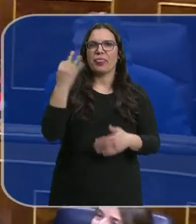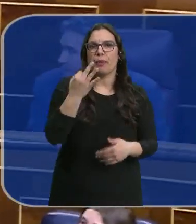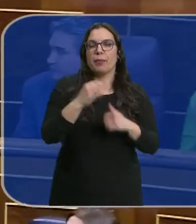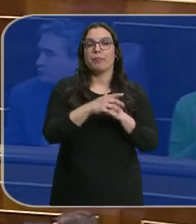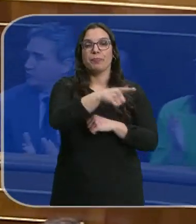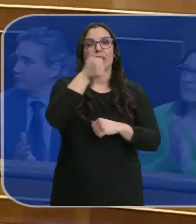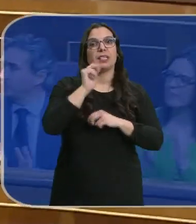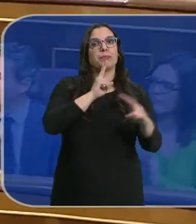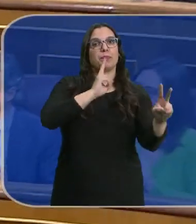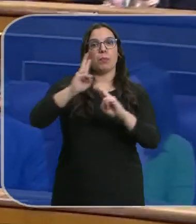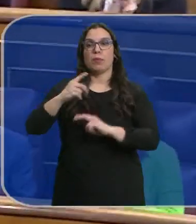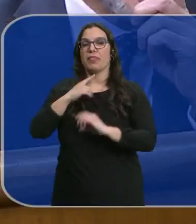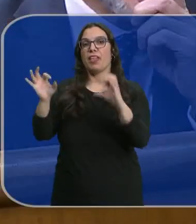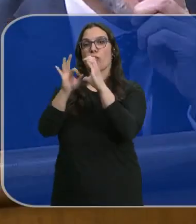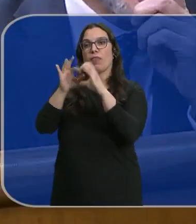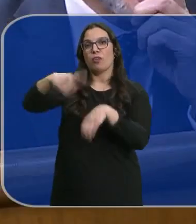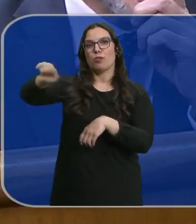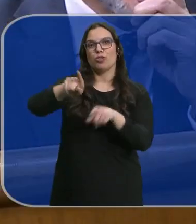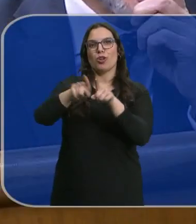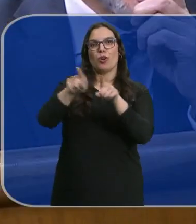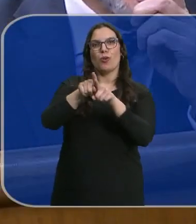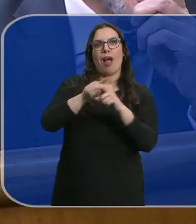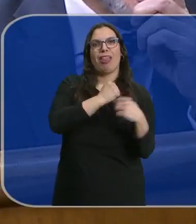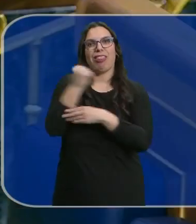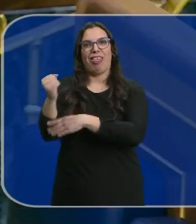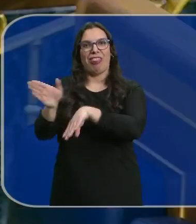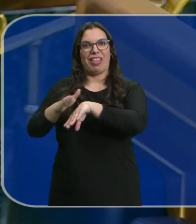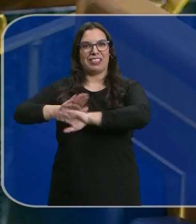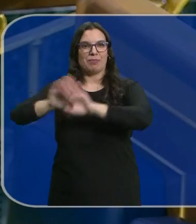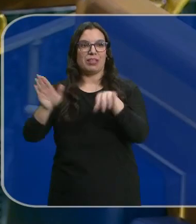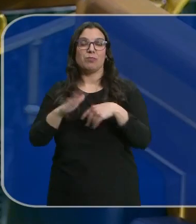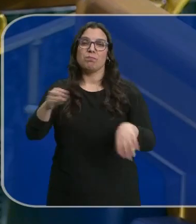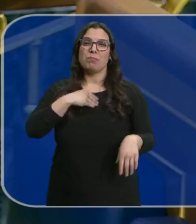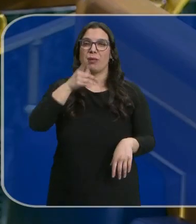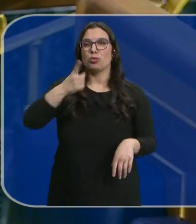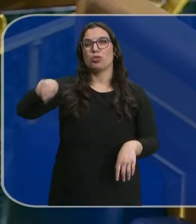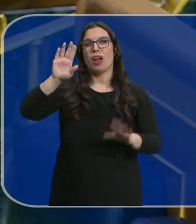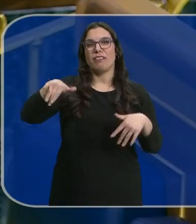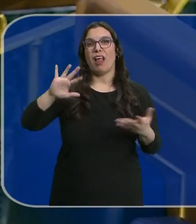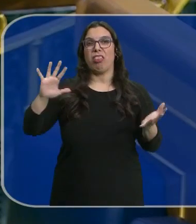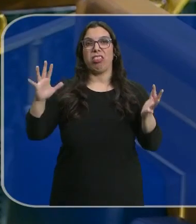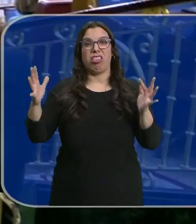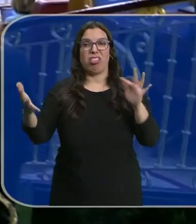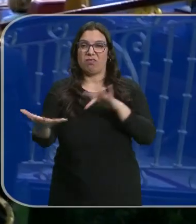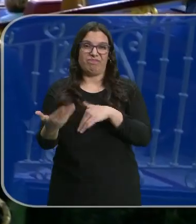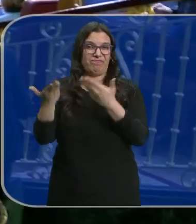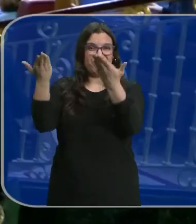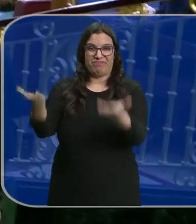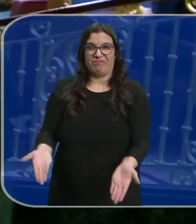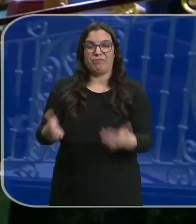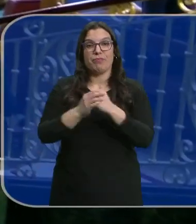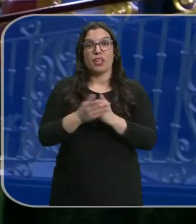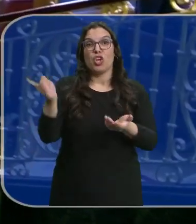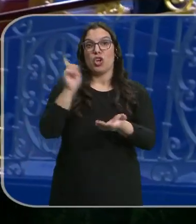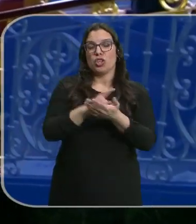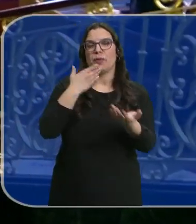ha respondido acusando a Ciudadanos de convertirse en la coartada de la derecha. Lamento mucho que ustedes hayan acabado como han acabado. Un pleno más se